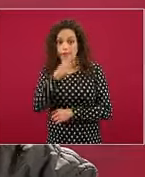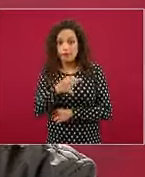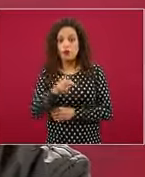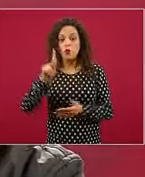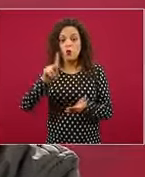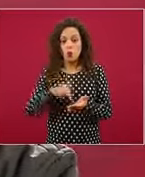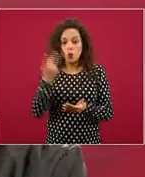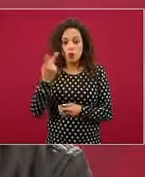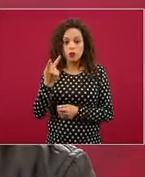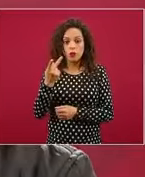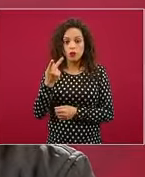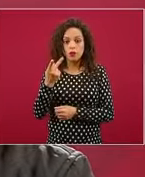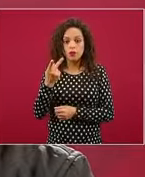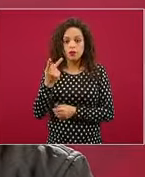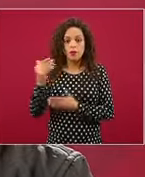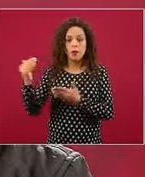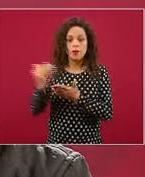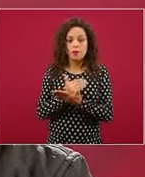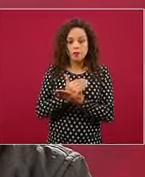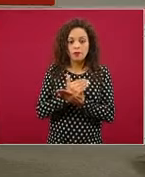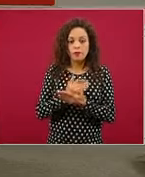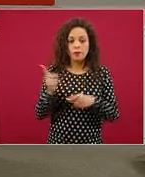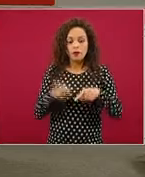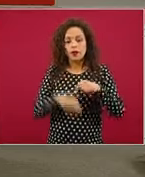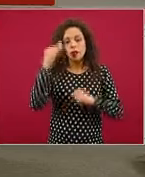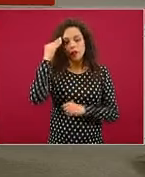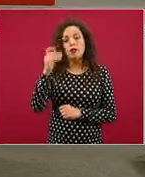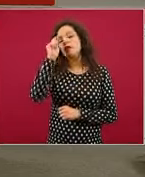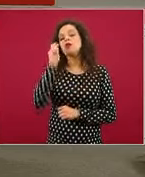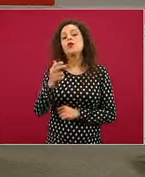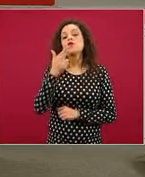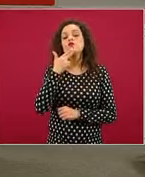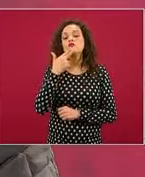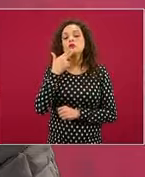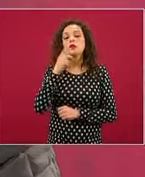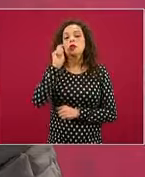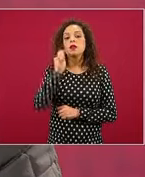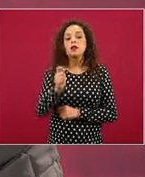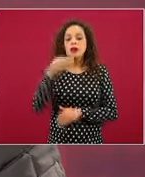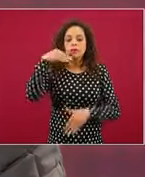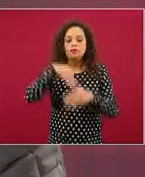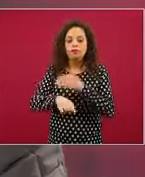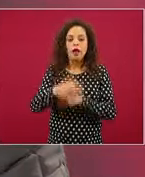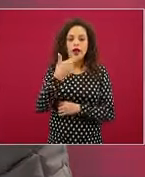reducir una hora el uso de los restaurantes,